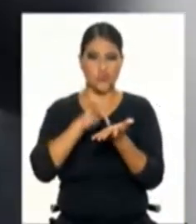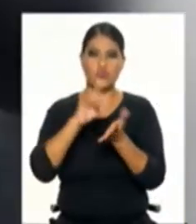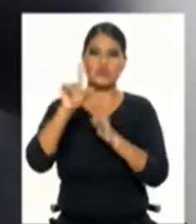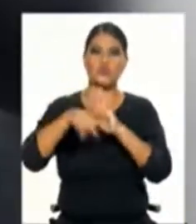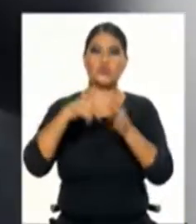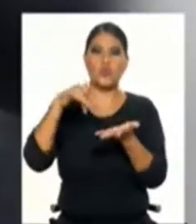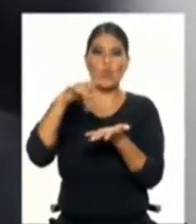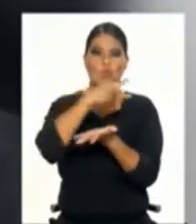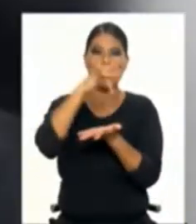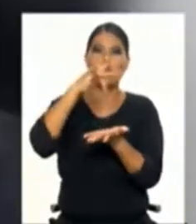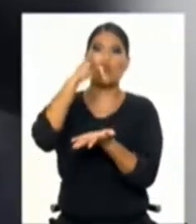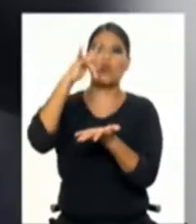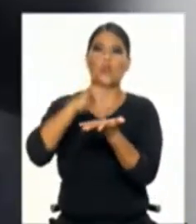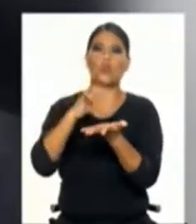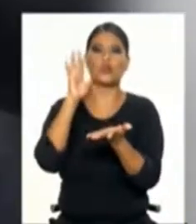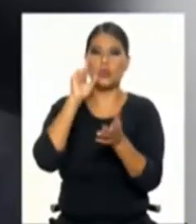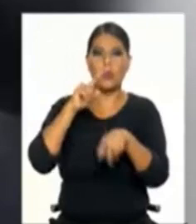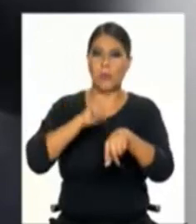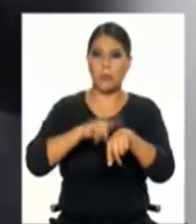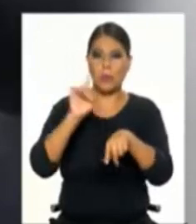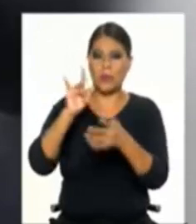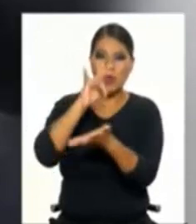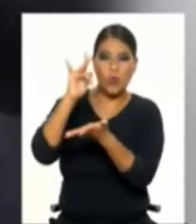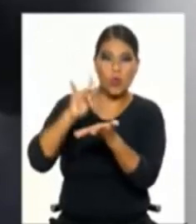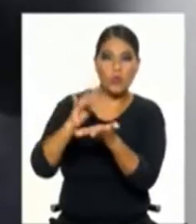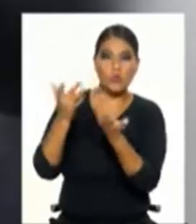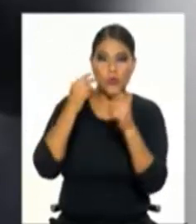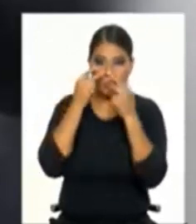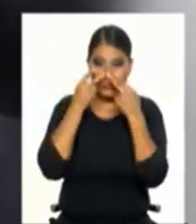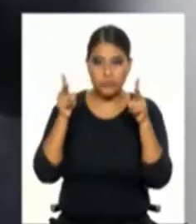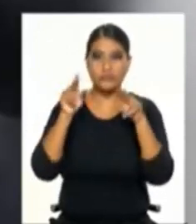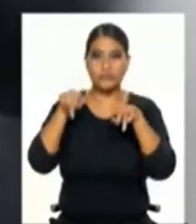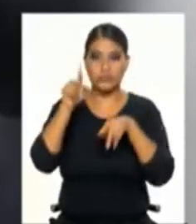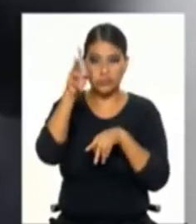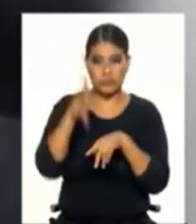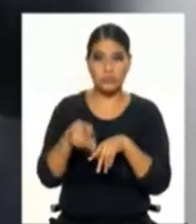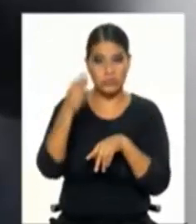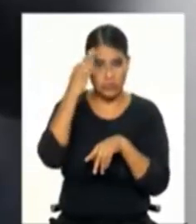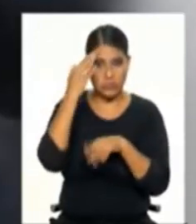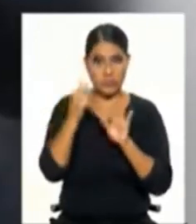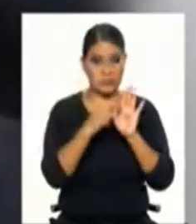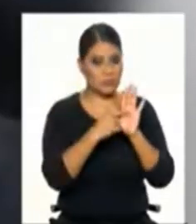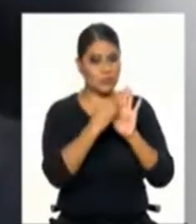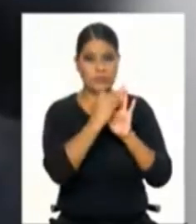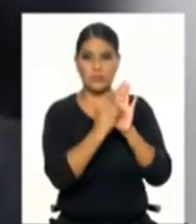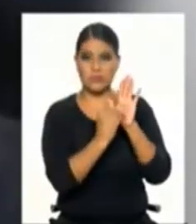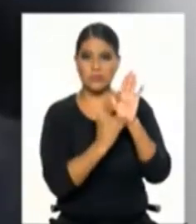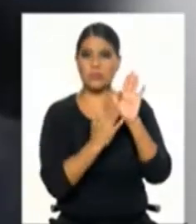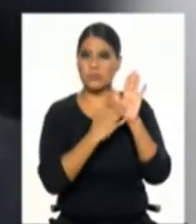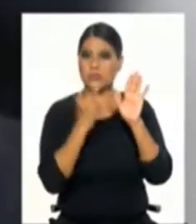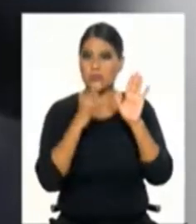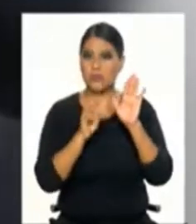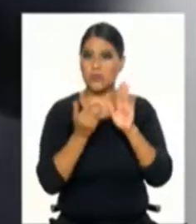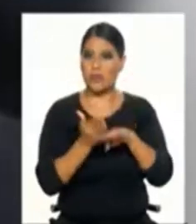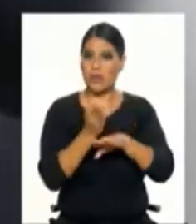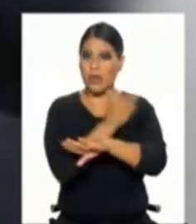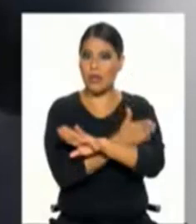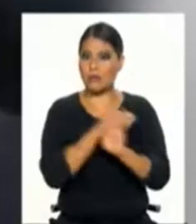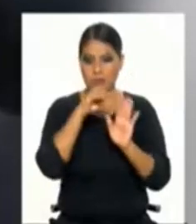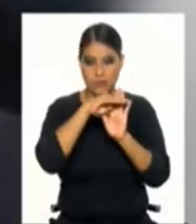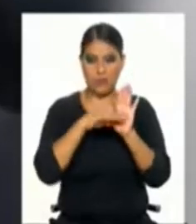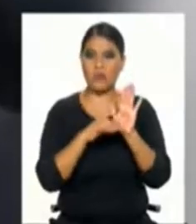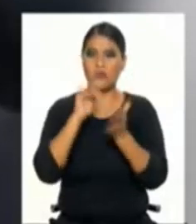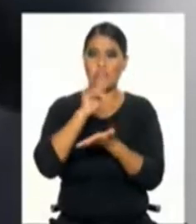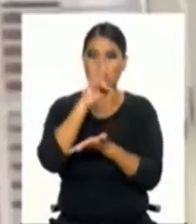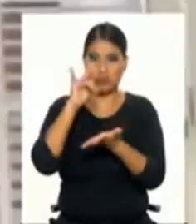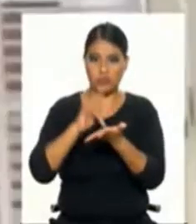su geoubicación, eso lo hace en 2 segundos. Y además, en la citación que le han hecho saber, dice media hora antes, 30 minutos antes de presentarse. De